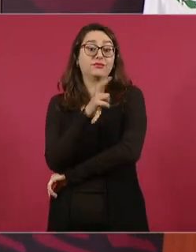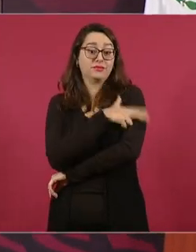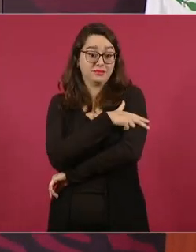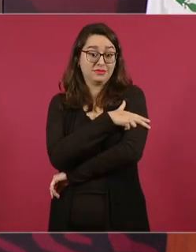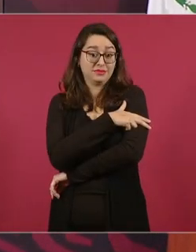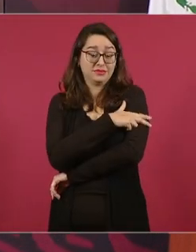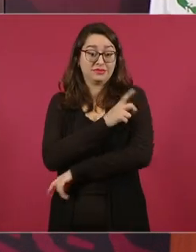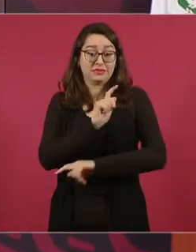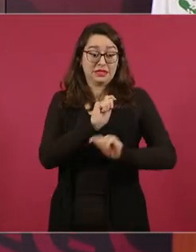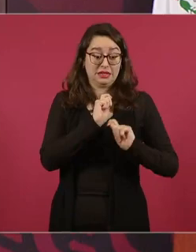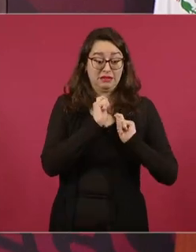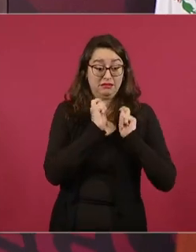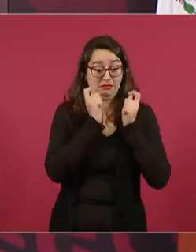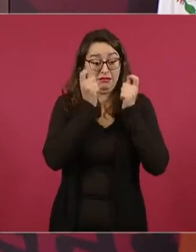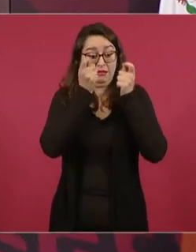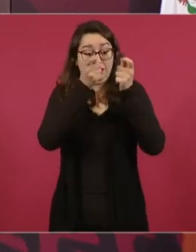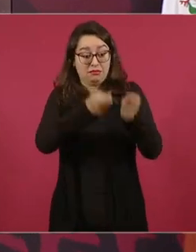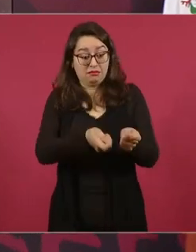de